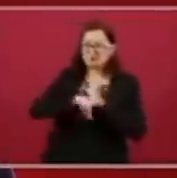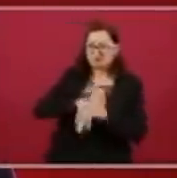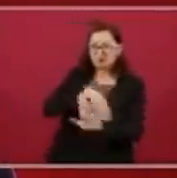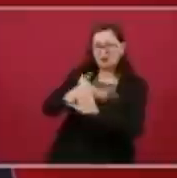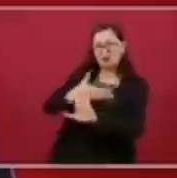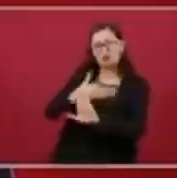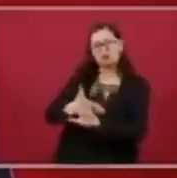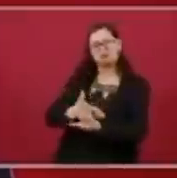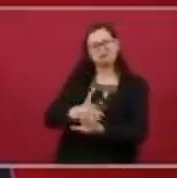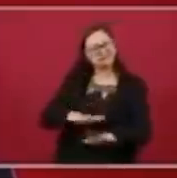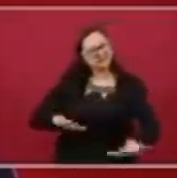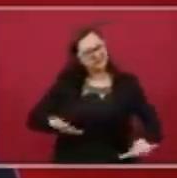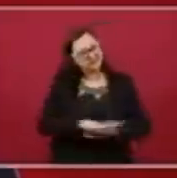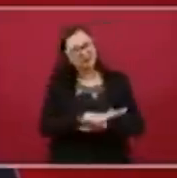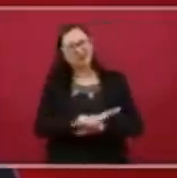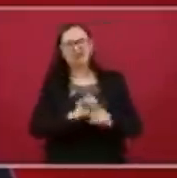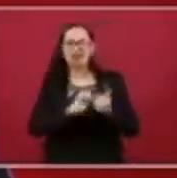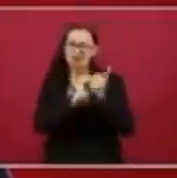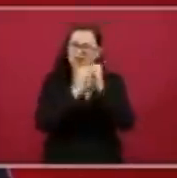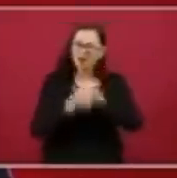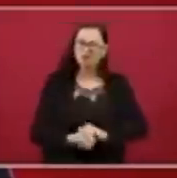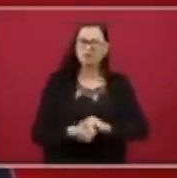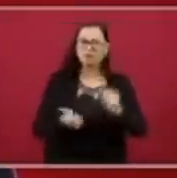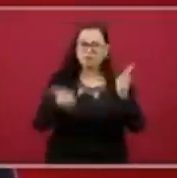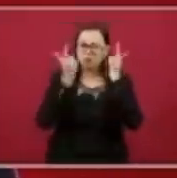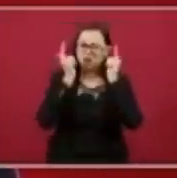que no ayuda,